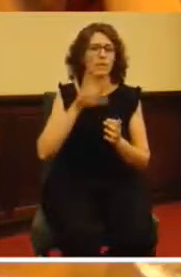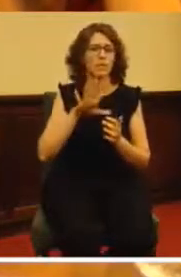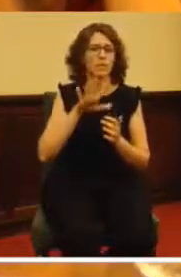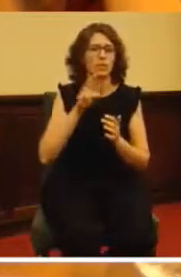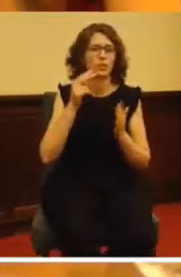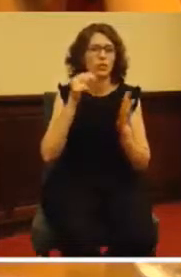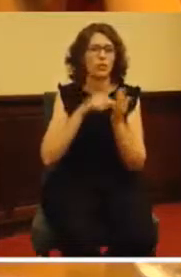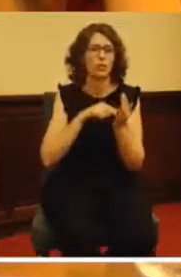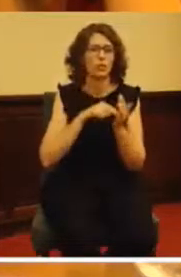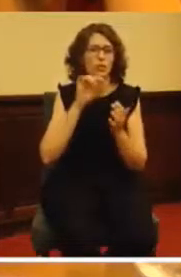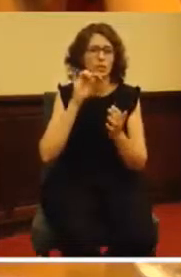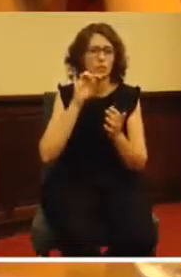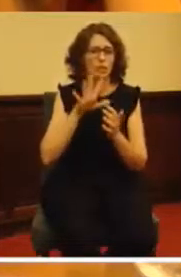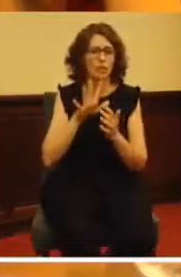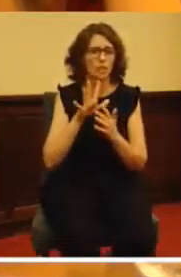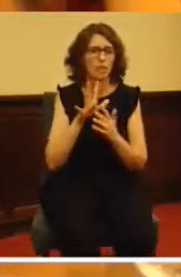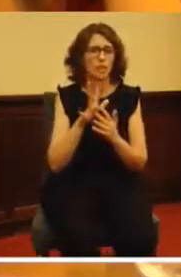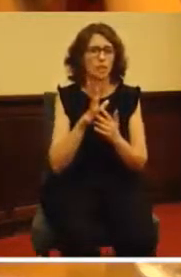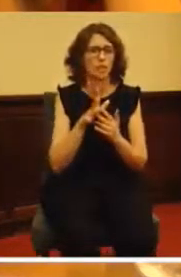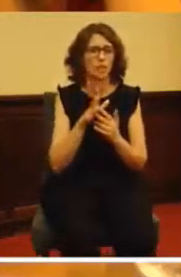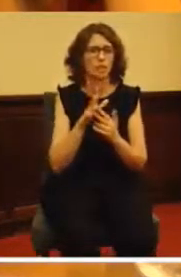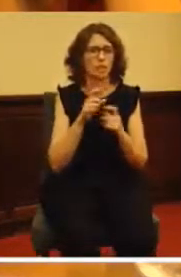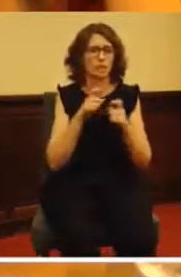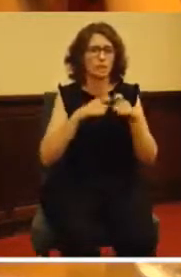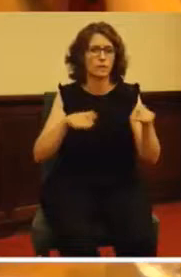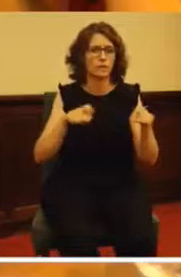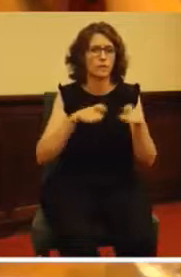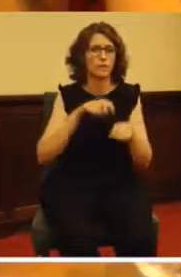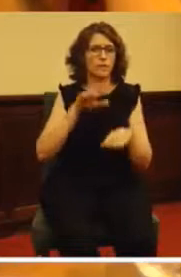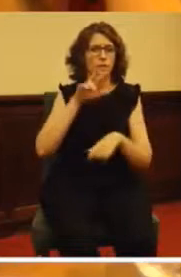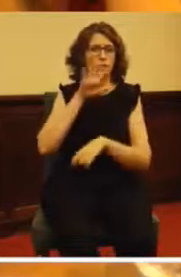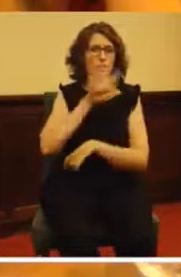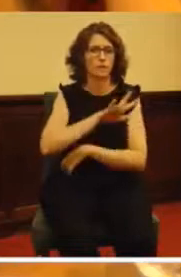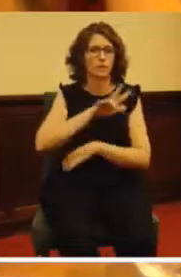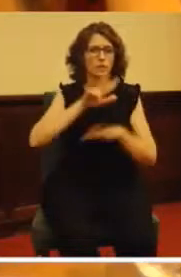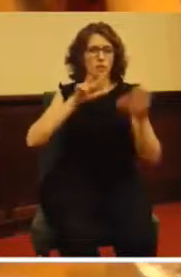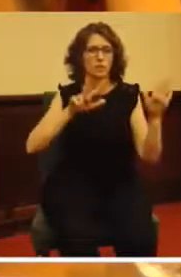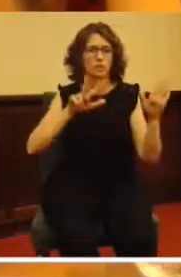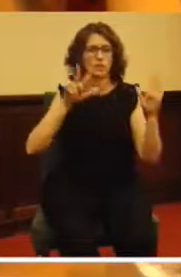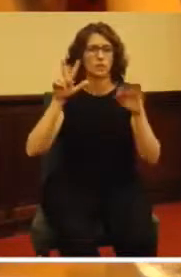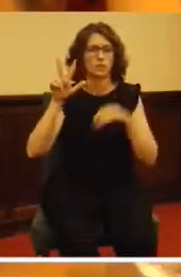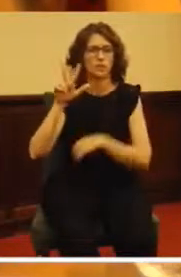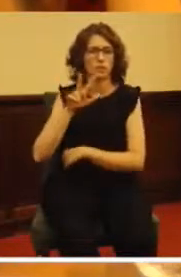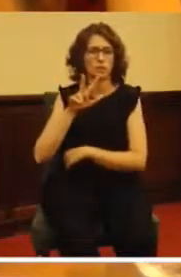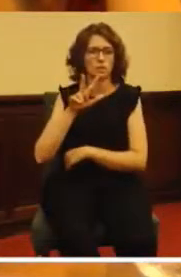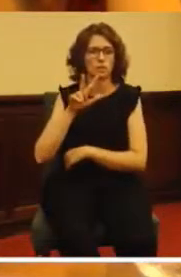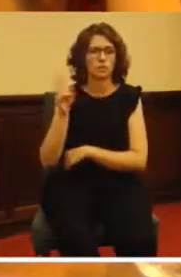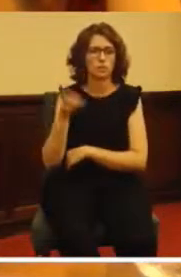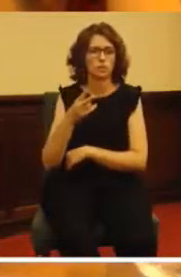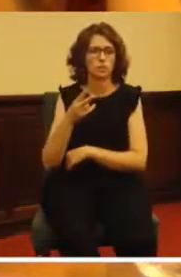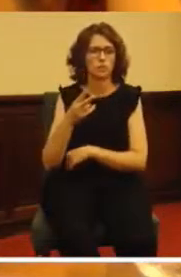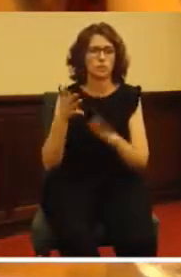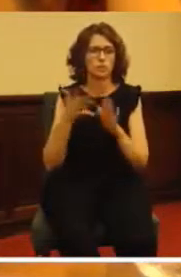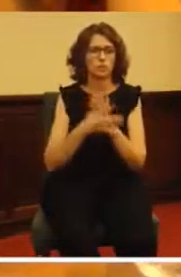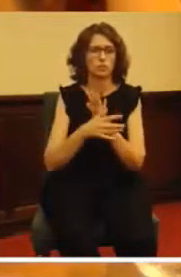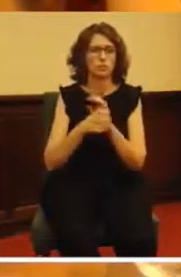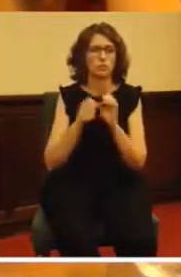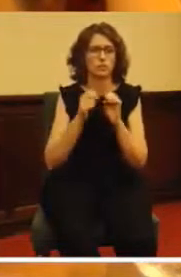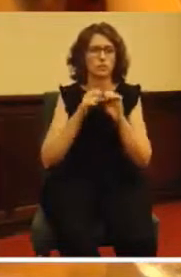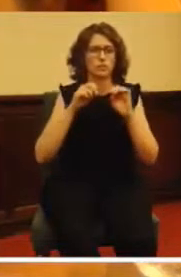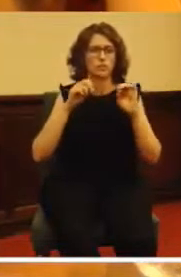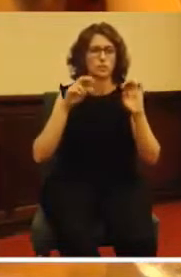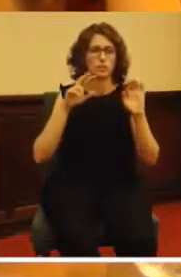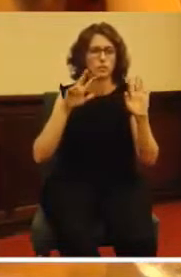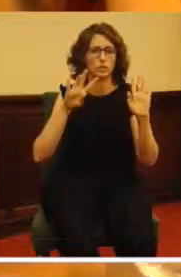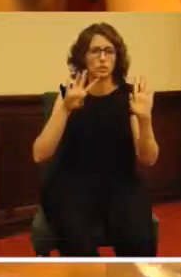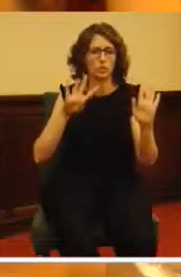el 2015 son 583 euros, 29 euros más que en